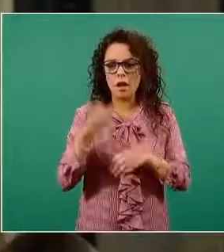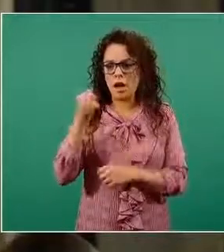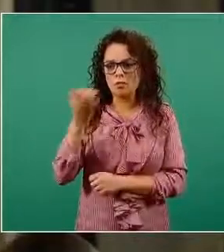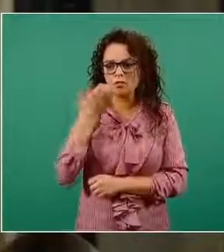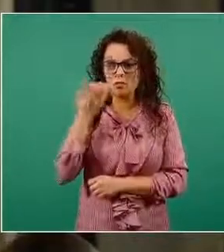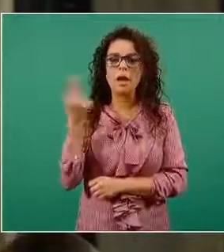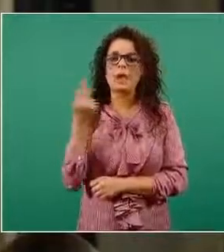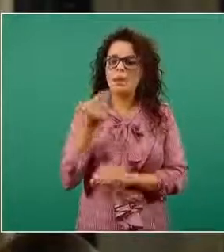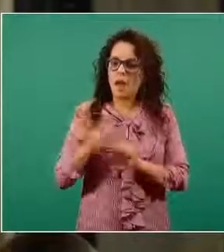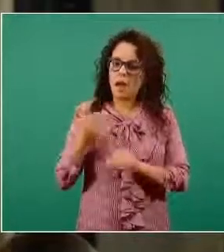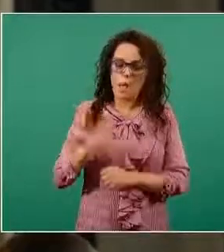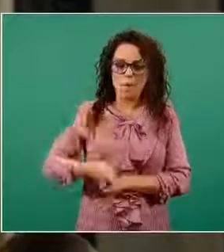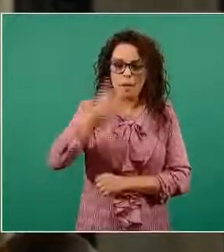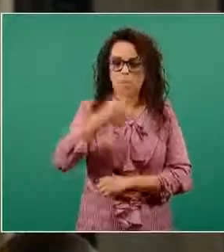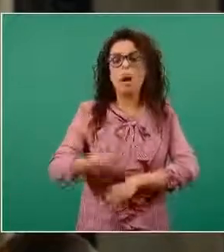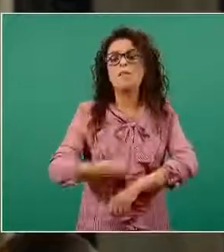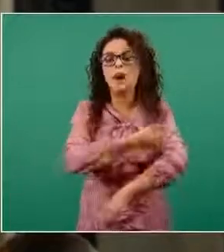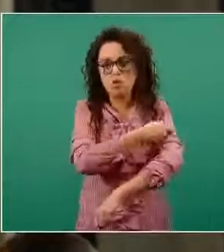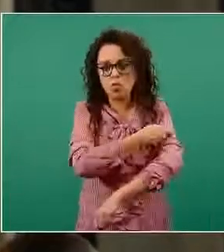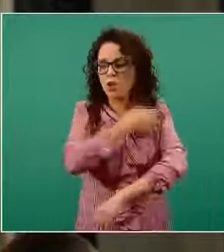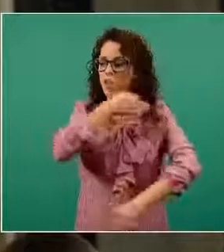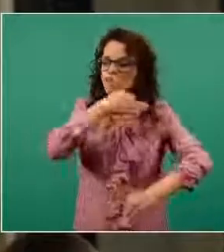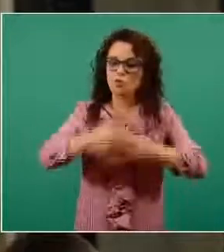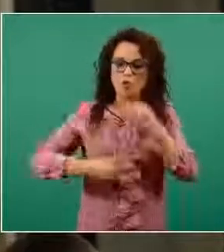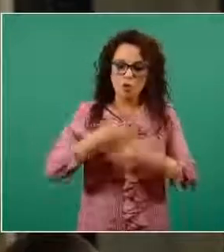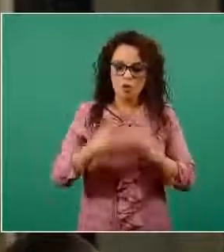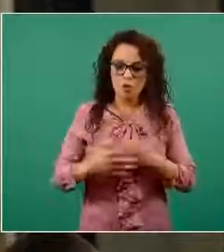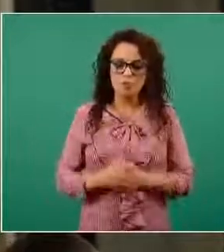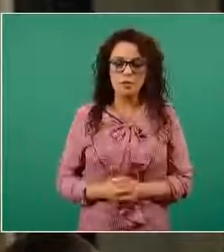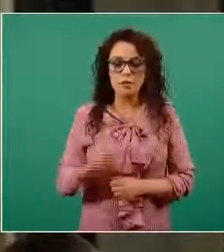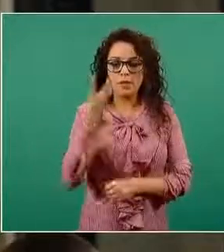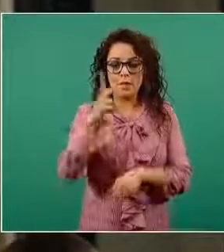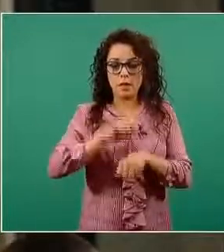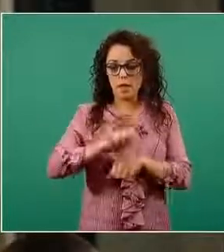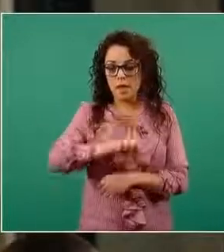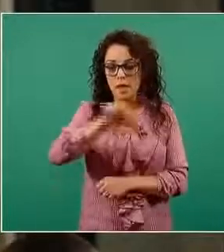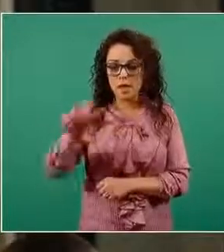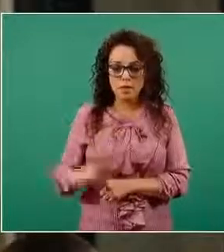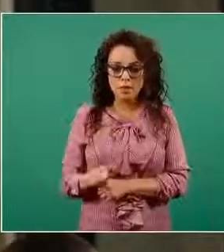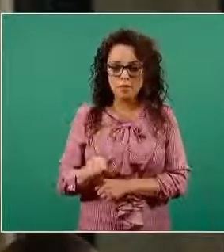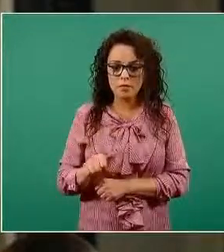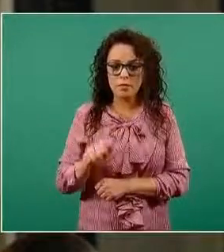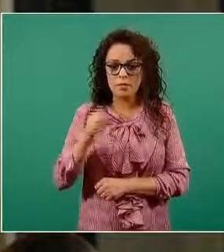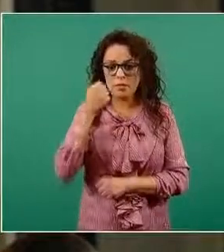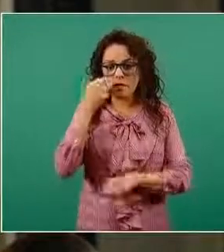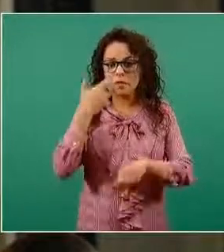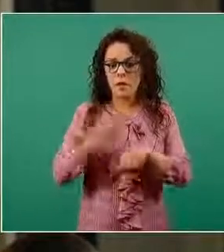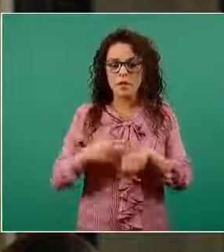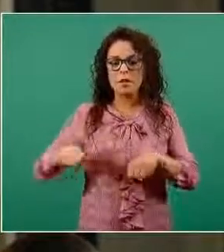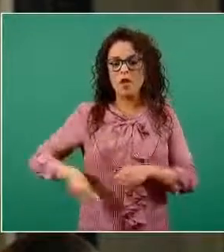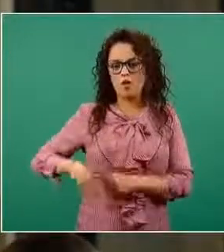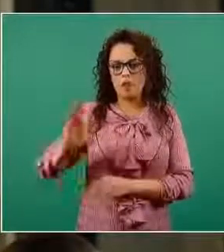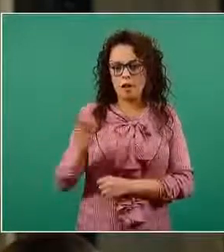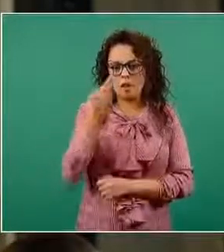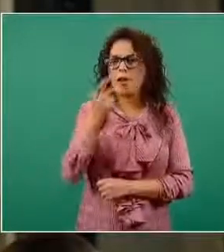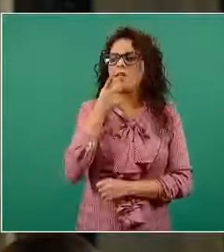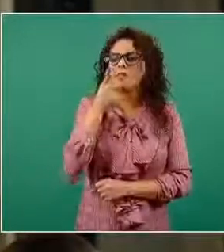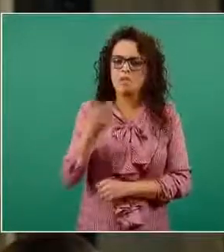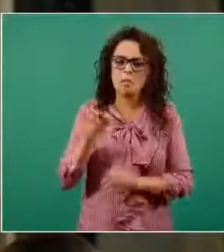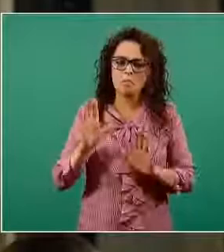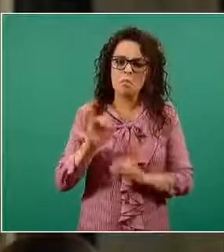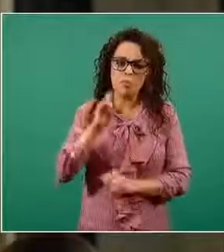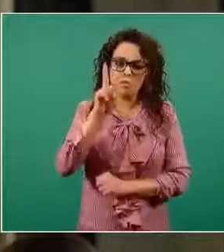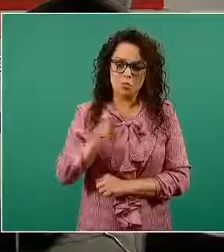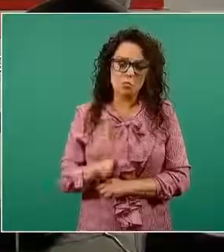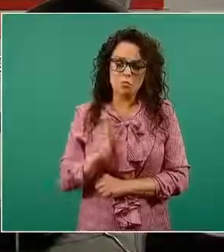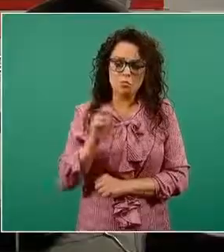vacunados todos. A los 3 días, la Secretaría de la Función Pública del Gobierno Federal anunció que en efecto no tienen por qué